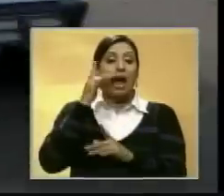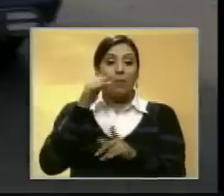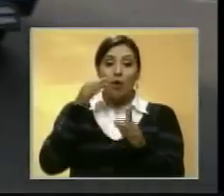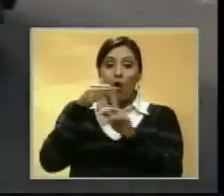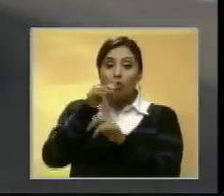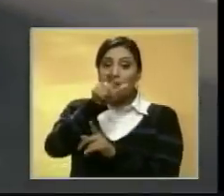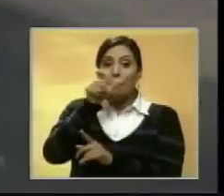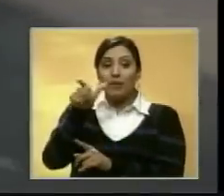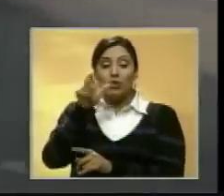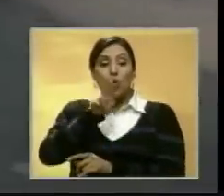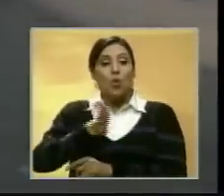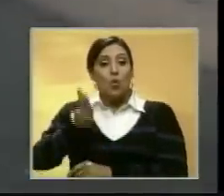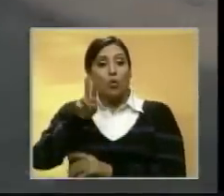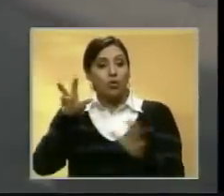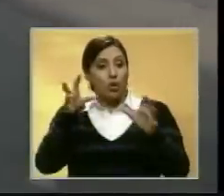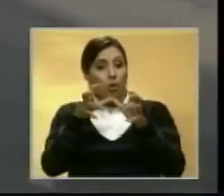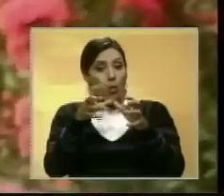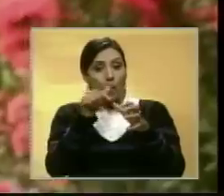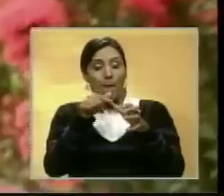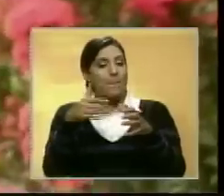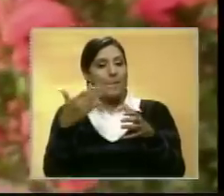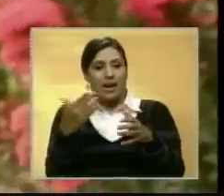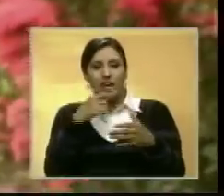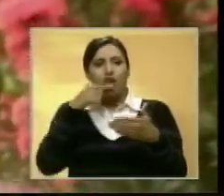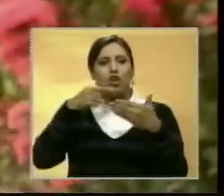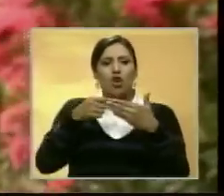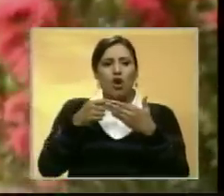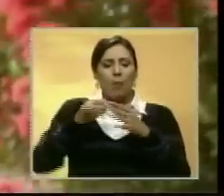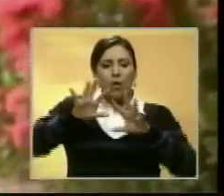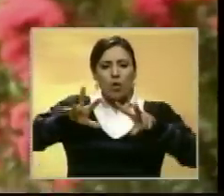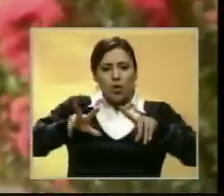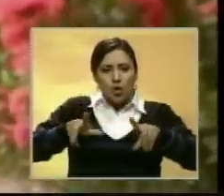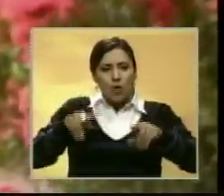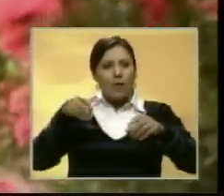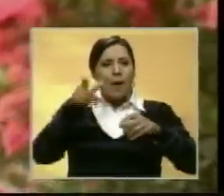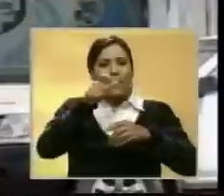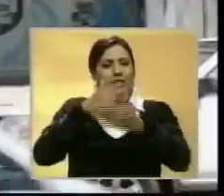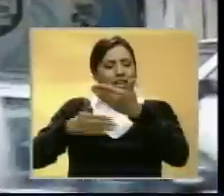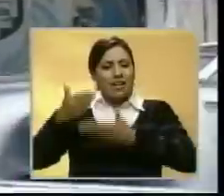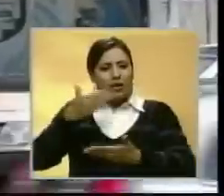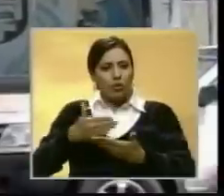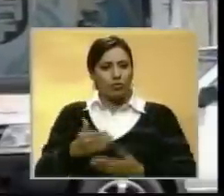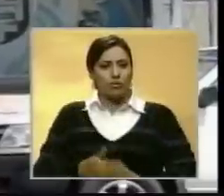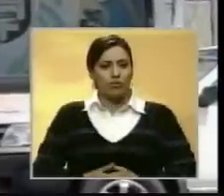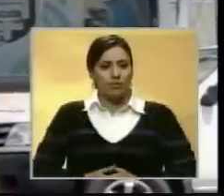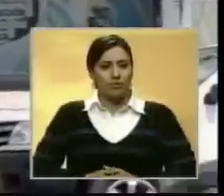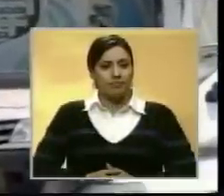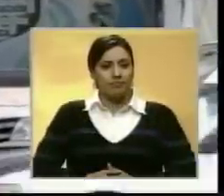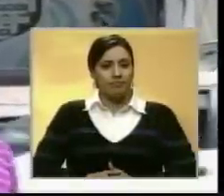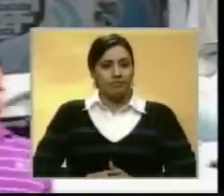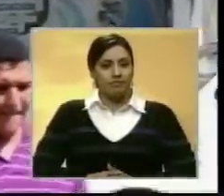contra todos aquellos que utilizan al grupo Caicara como medida de extorsión hacia los comerciantes de la entidad.